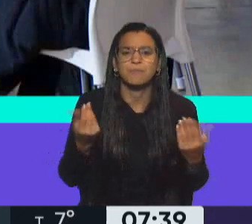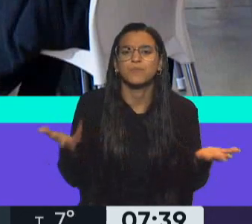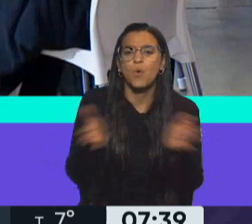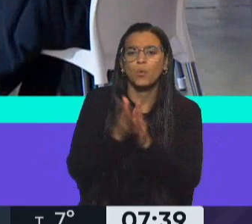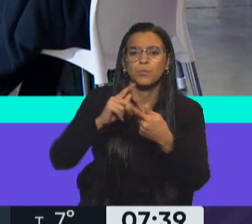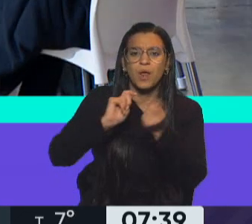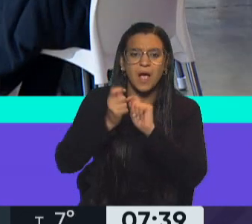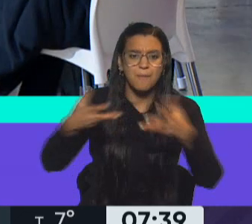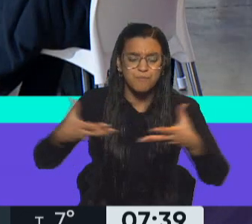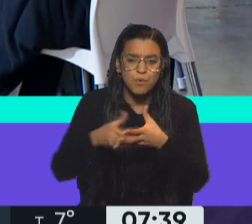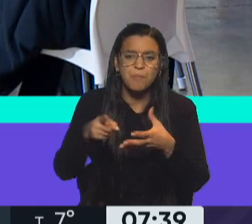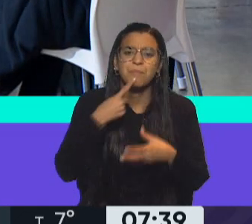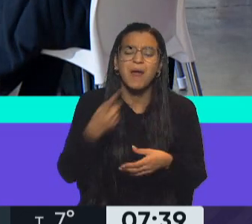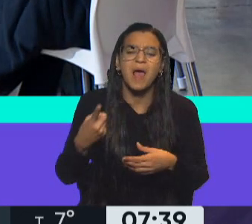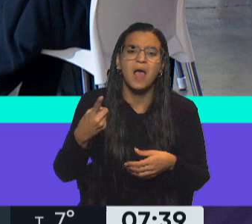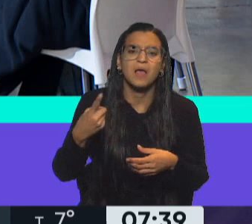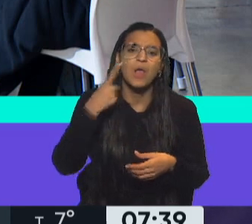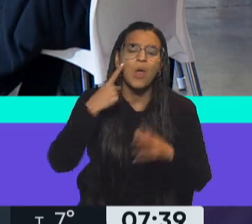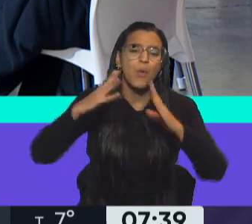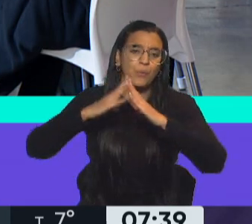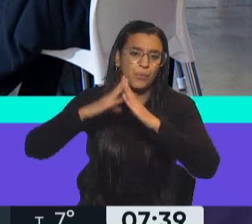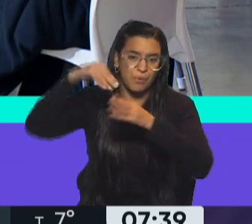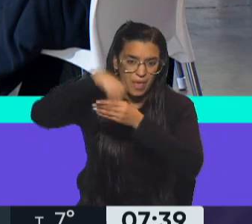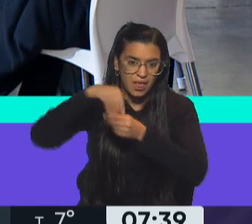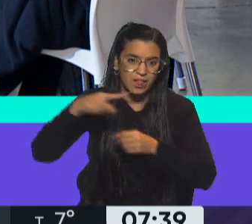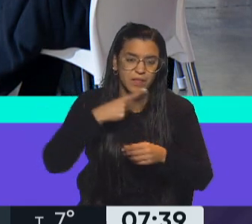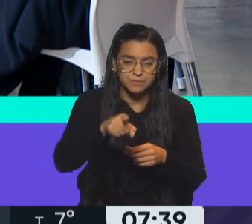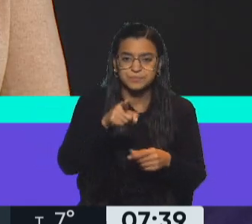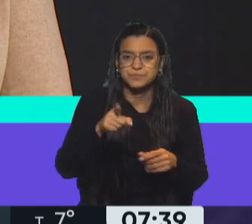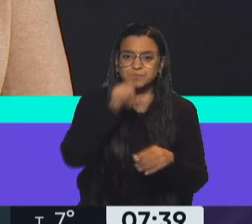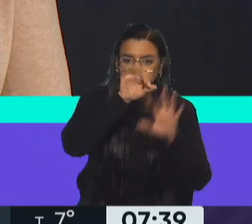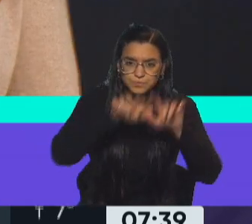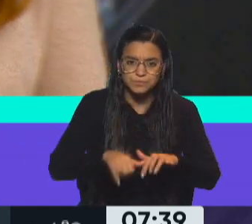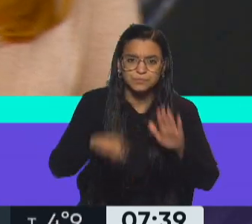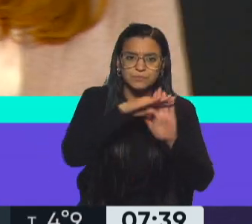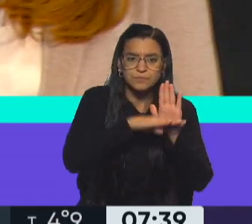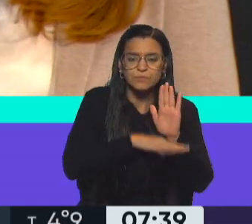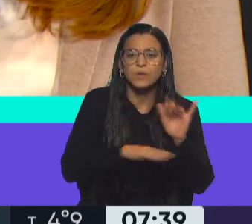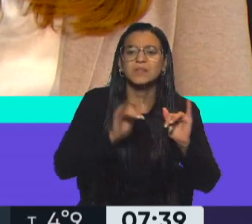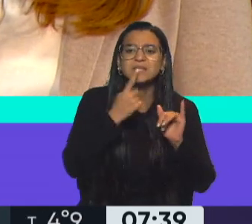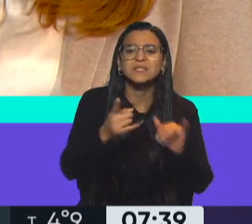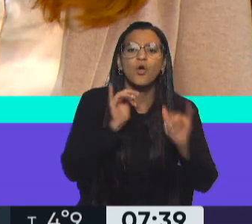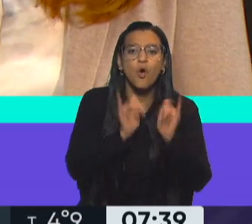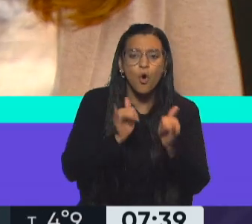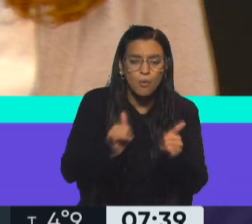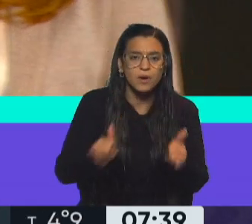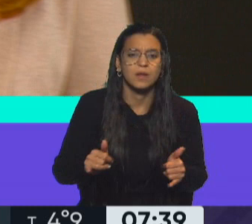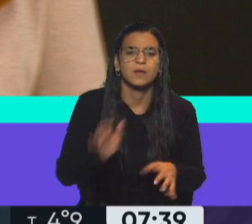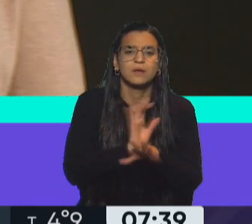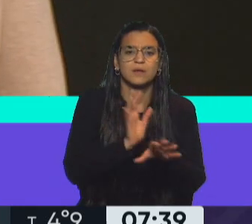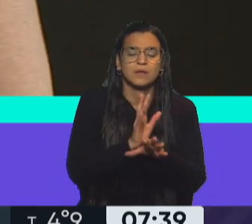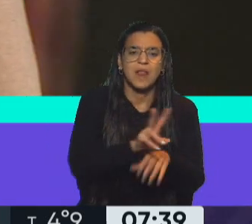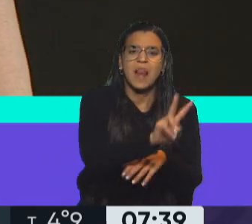Cambio para vivienda, que es interesante y está en su cuenta de Twitter, ella las tiene resumidas. En la parte de jóvenes habla de derogar la